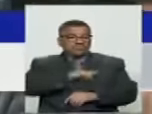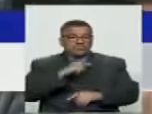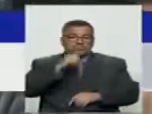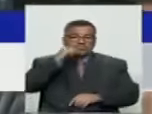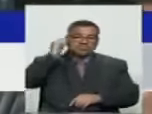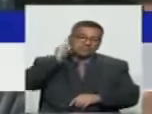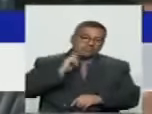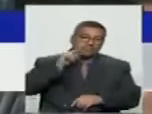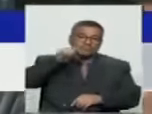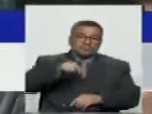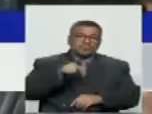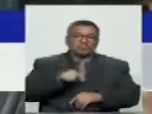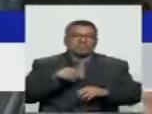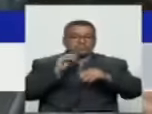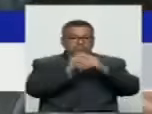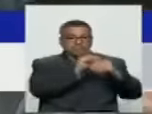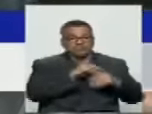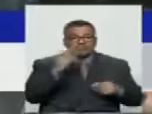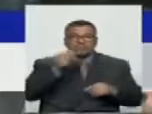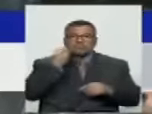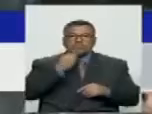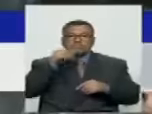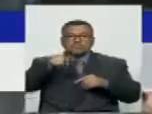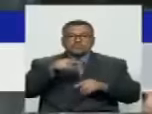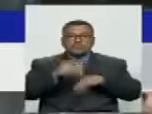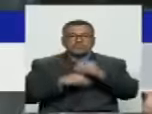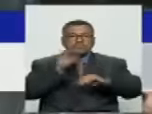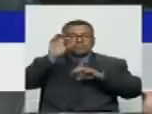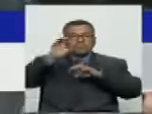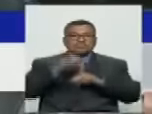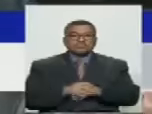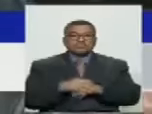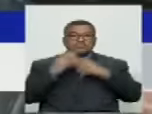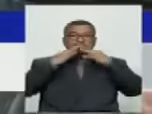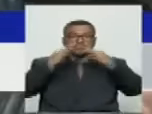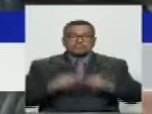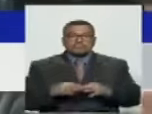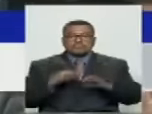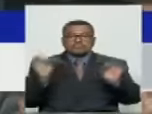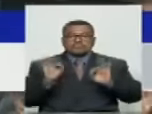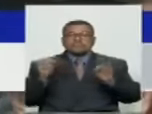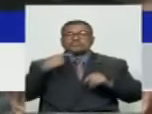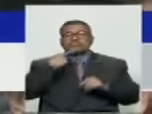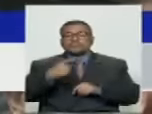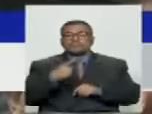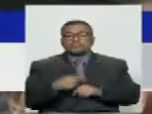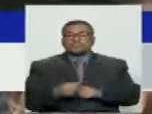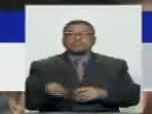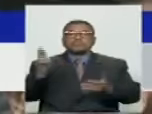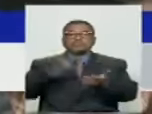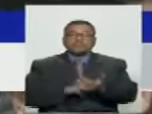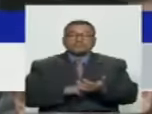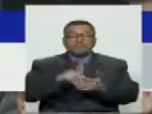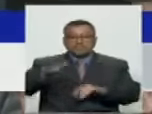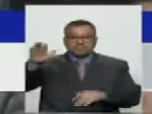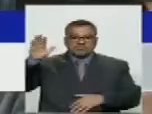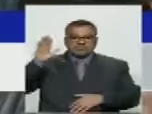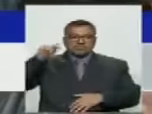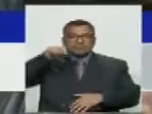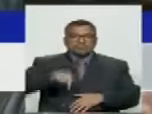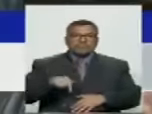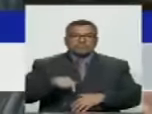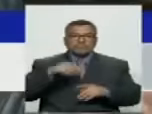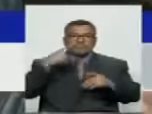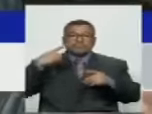y los patriotas, vamos a convocar a los jóvenes para hacer país. Sin más que decir, reiteramos nuestro compromiso con